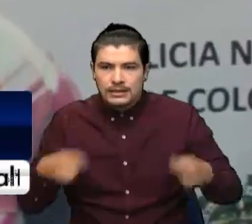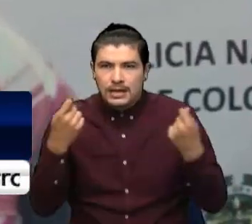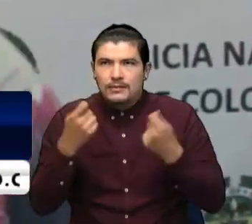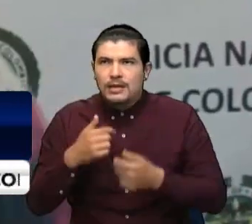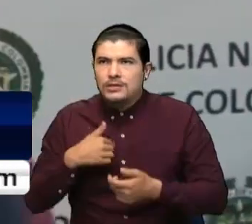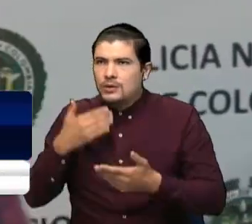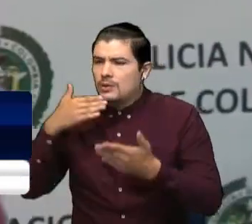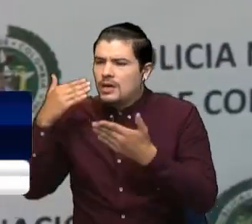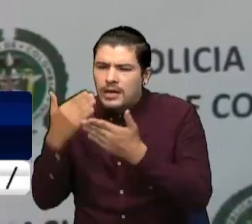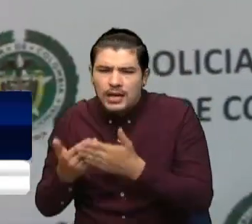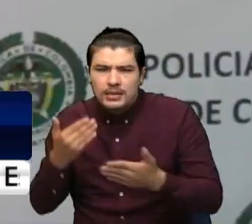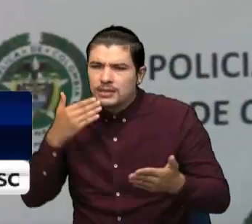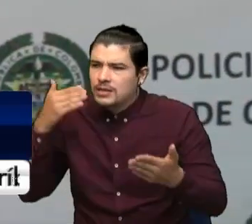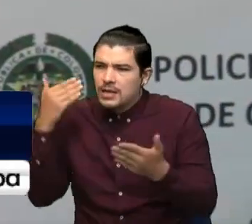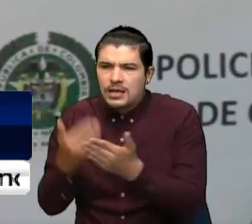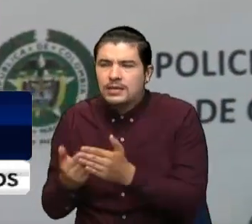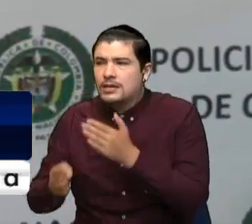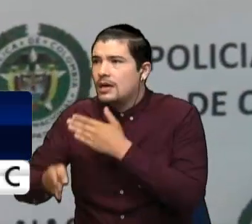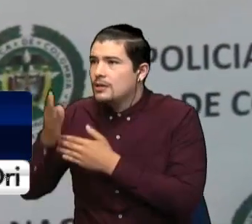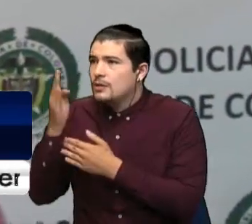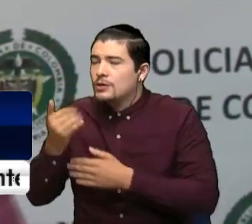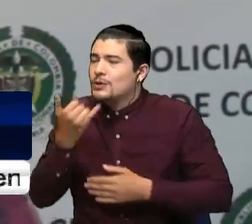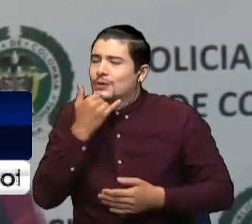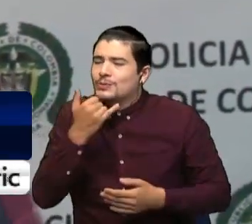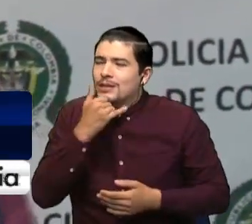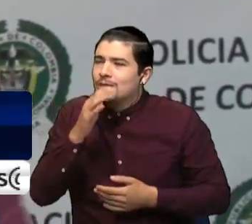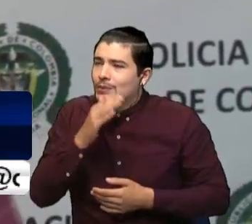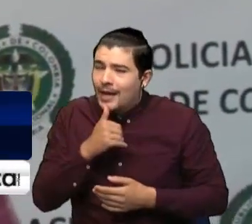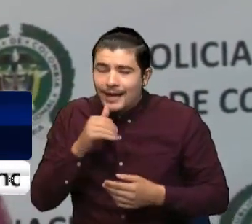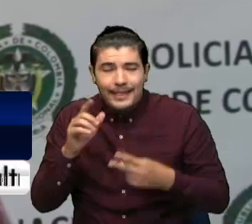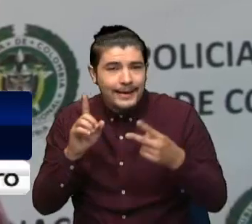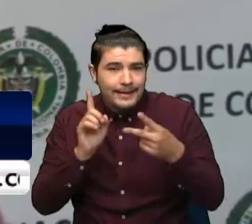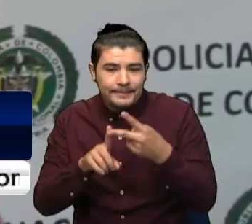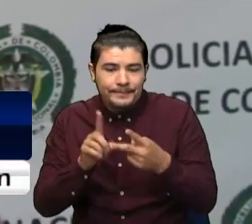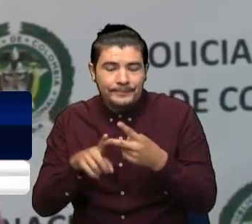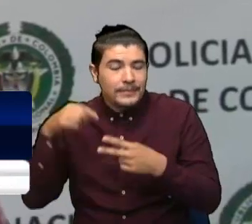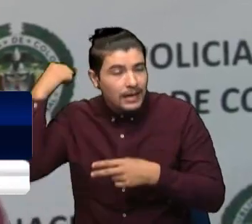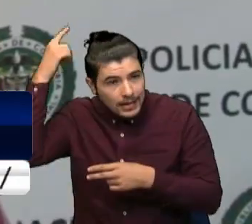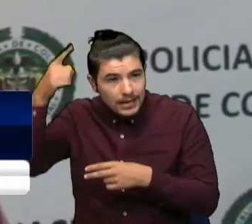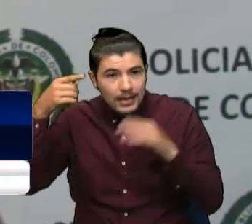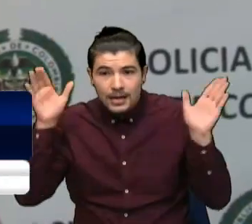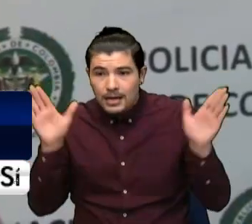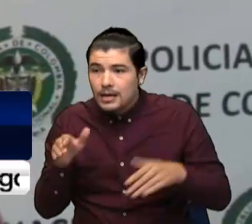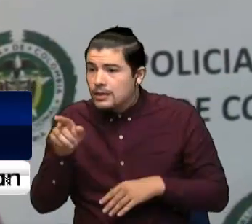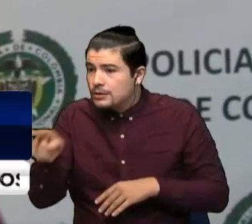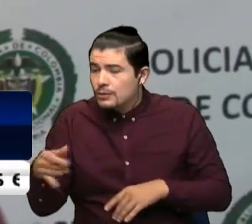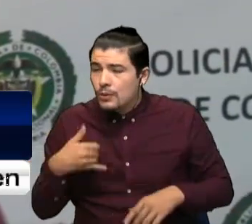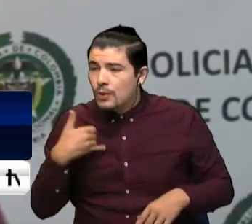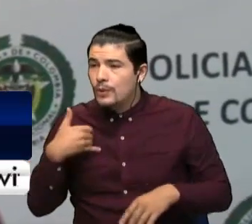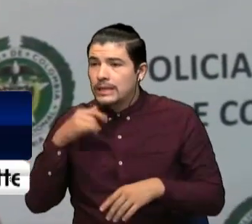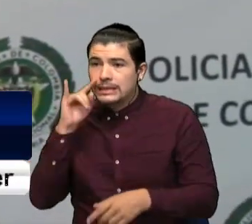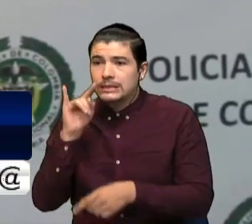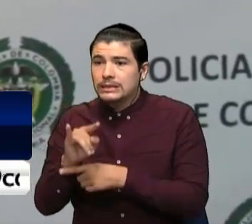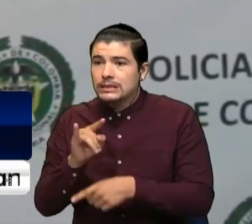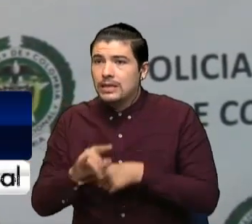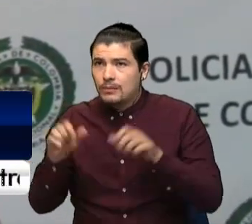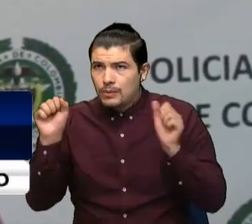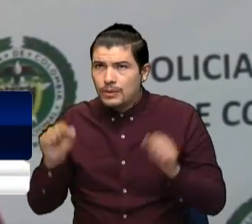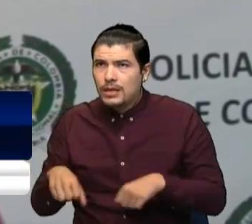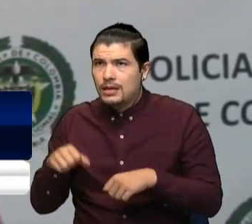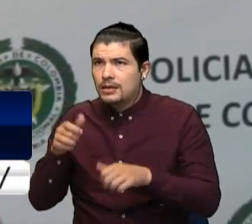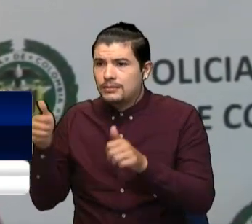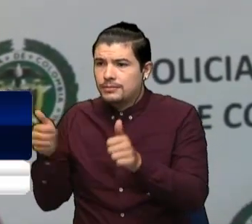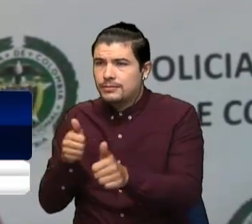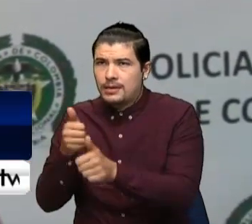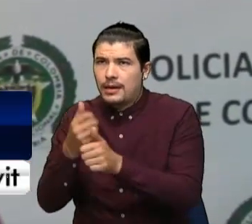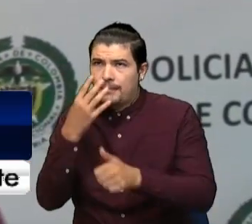quiero al primero a dios que no nos pasó nada segundo al ángel de la guarda ese muchacho que estuvo el seguimiento para darle a esos bandidos